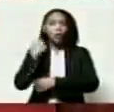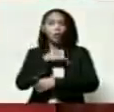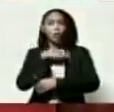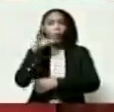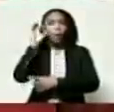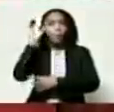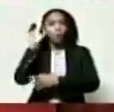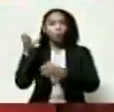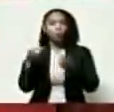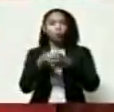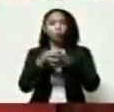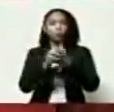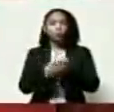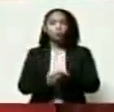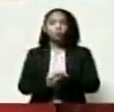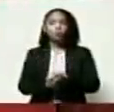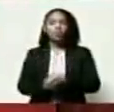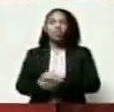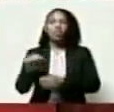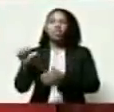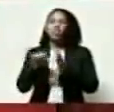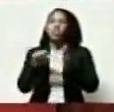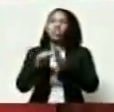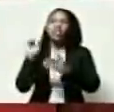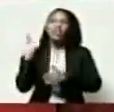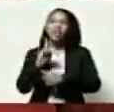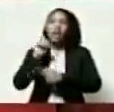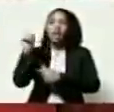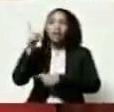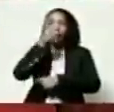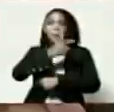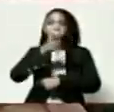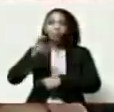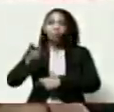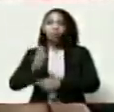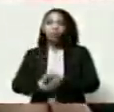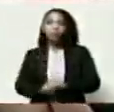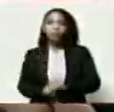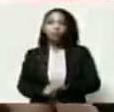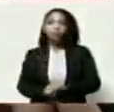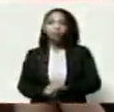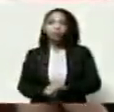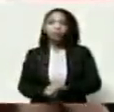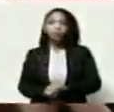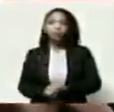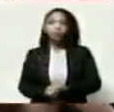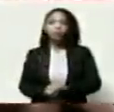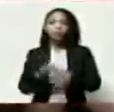¿De dónde viene esa gente?